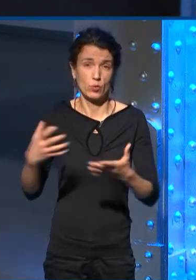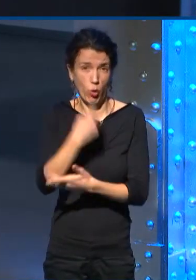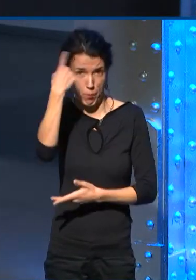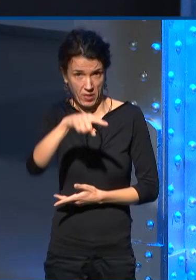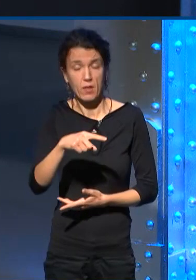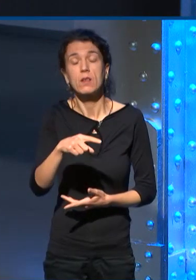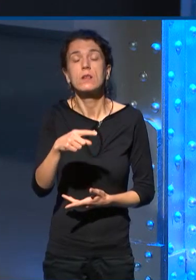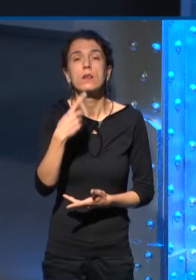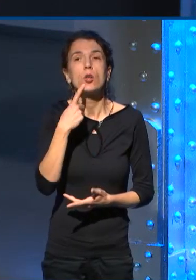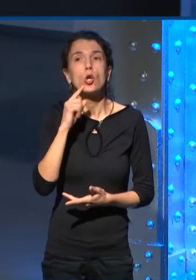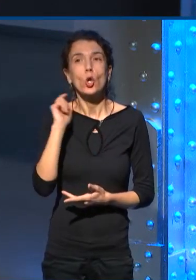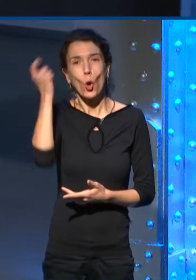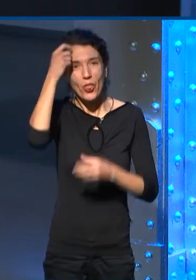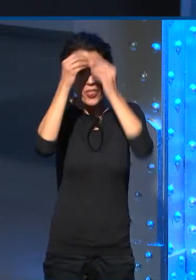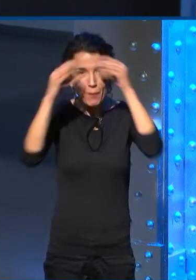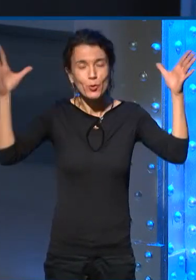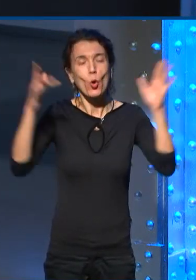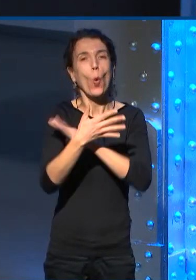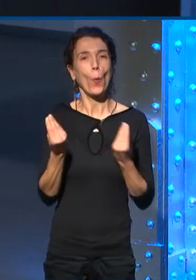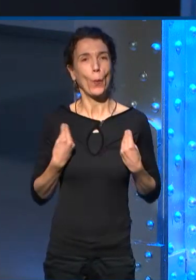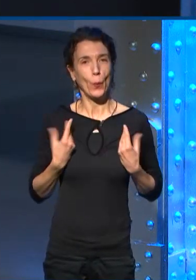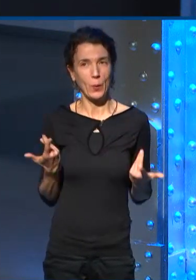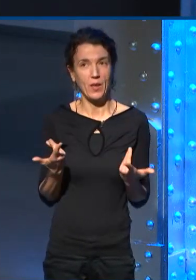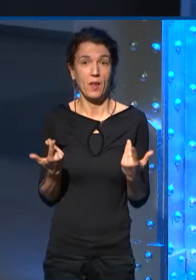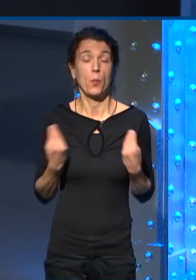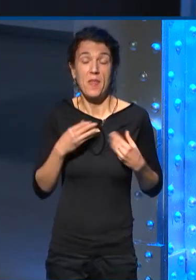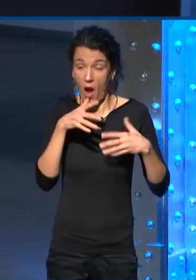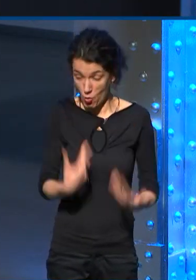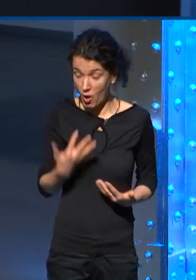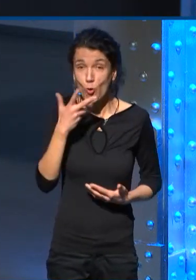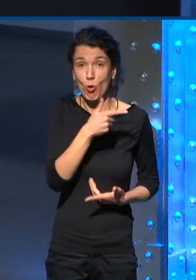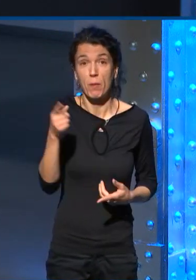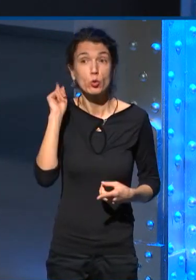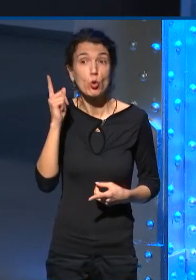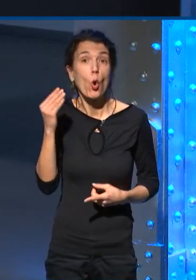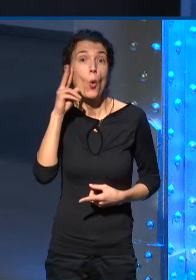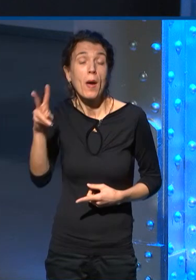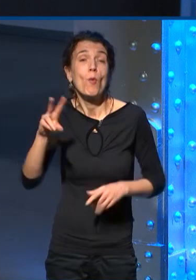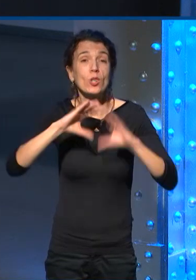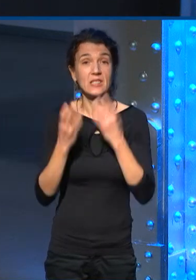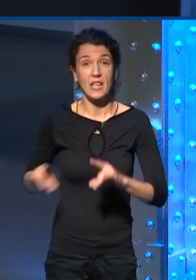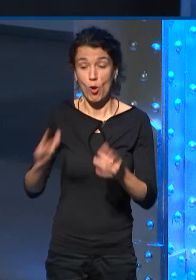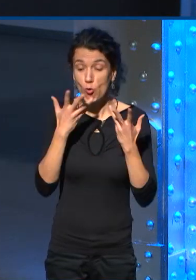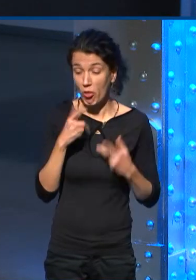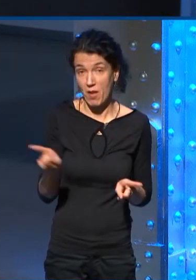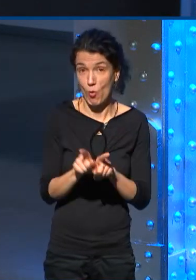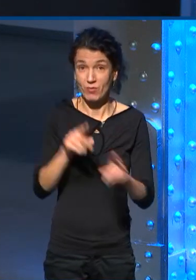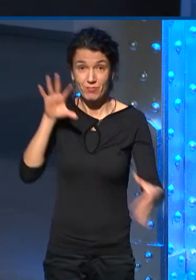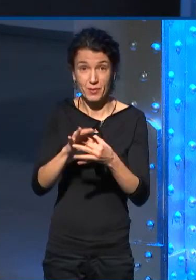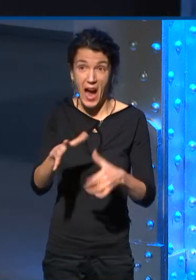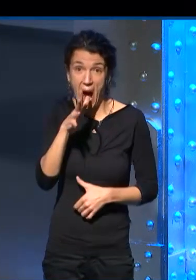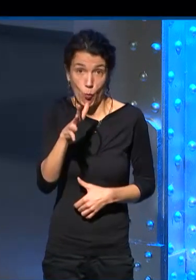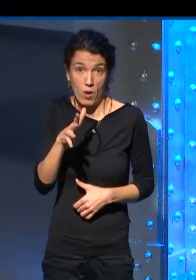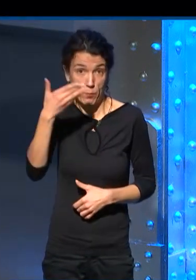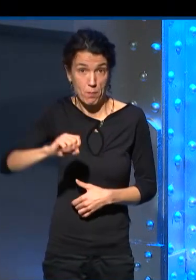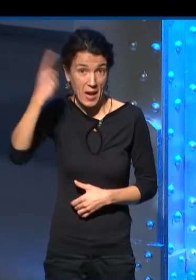La concepción que tenemos de la vida es la que nos ha dado la vida que conocemos, y solo conocemos la vida en la Tierra, y la vida en la Tierra se basa en el agua. Entonces buscamos el